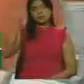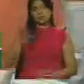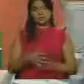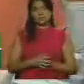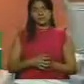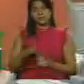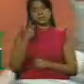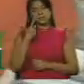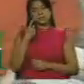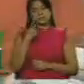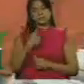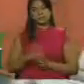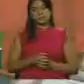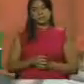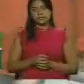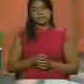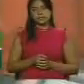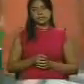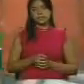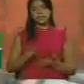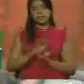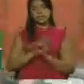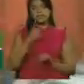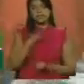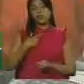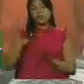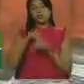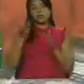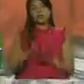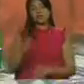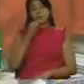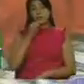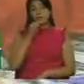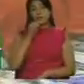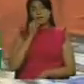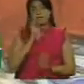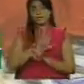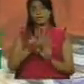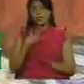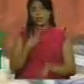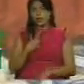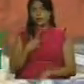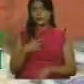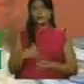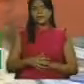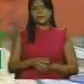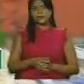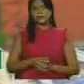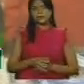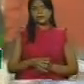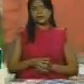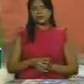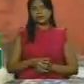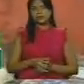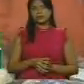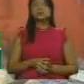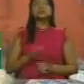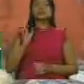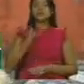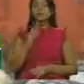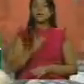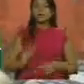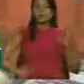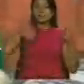Fíjate el siguiente aspecto. Nosotros, nos lo decía el ministro de Alimentación, el general Osorio, nos decía el siguiente tema y lo reflejaba el presidente de la